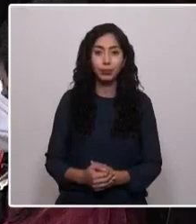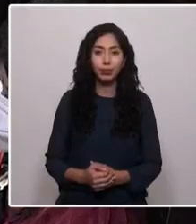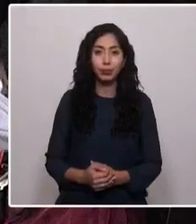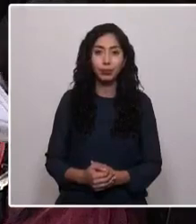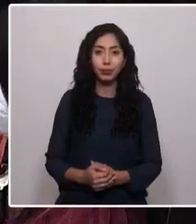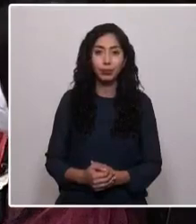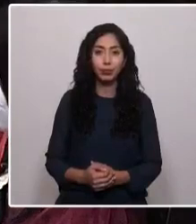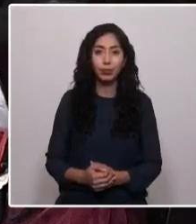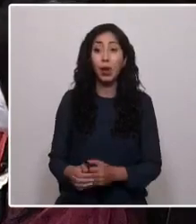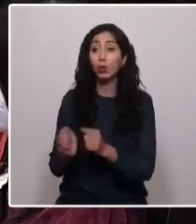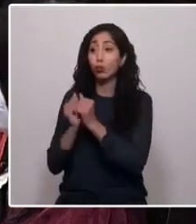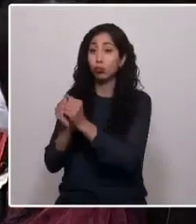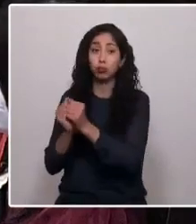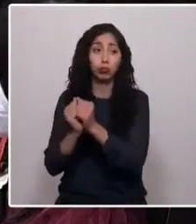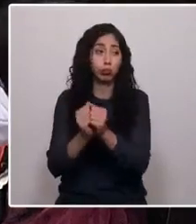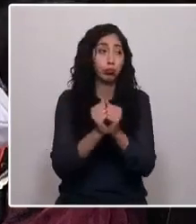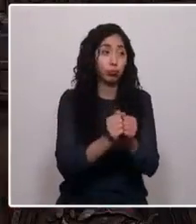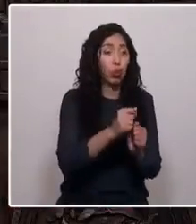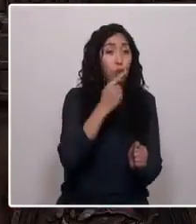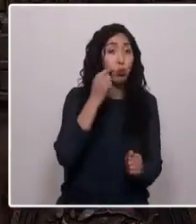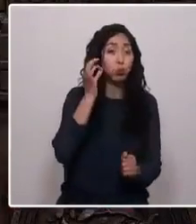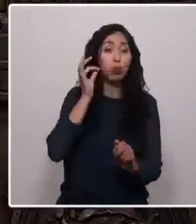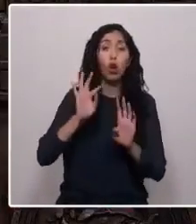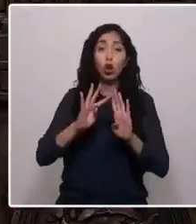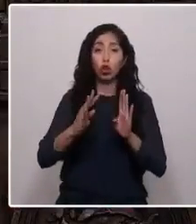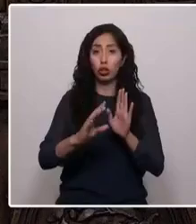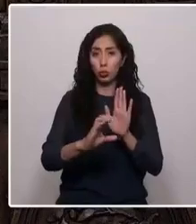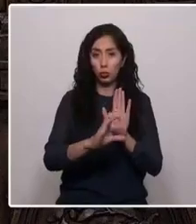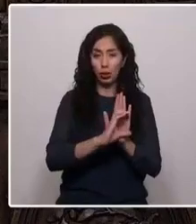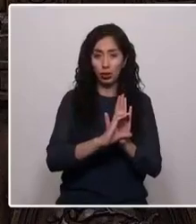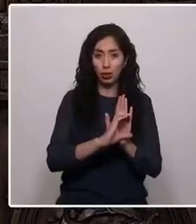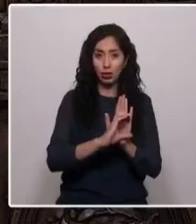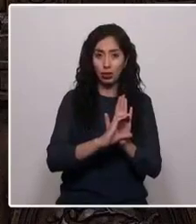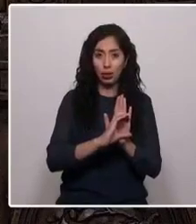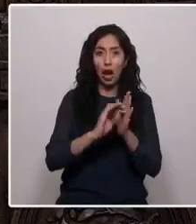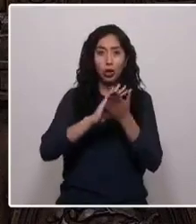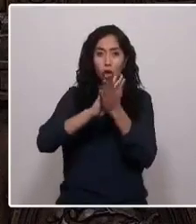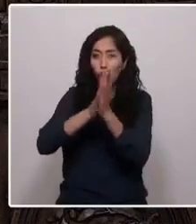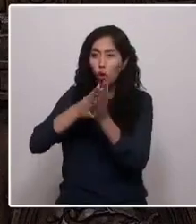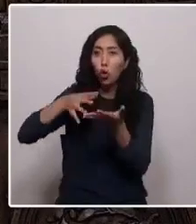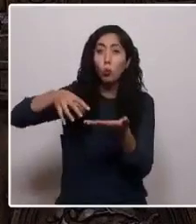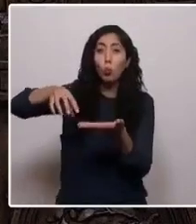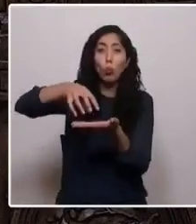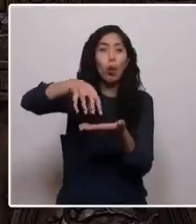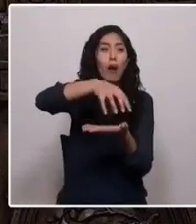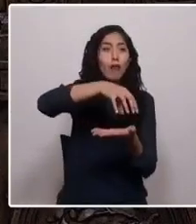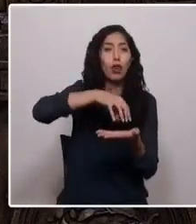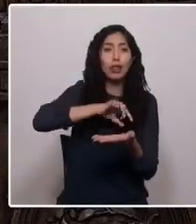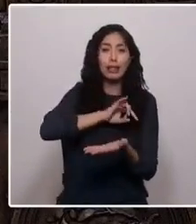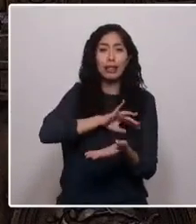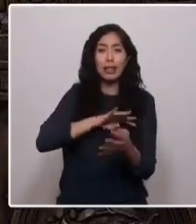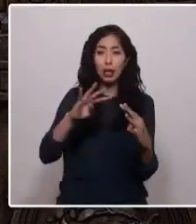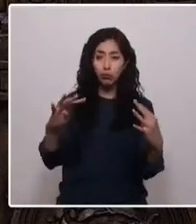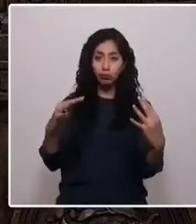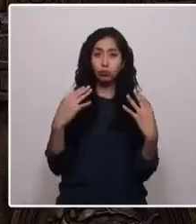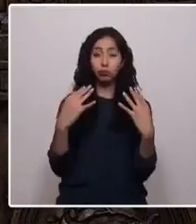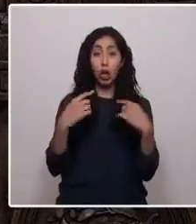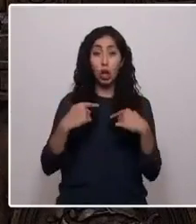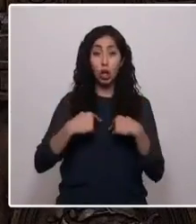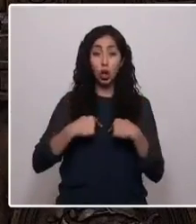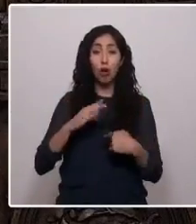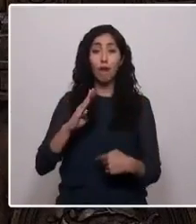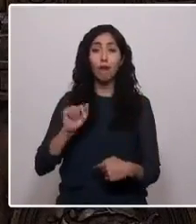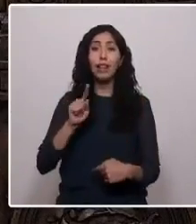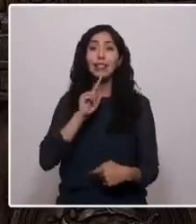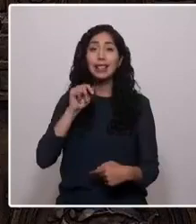compañeras y compañeros constituyentes a todos los pueblos de chile que no se escuchan soy bastian profe